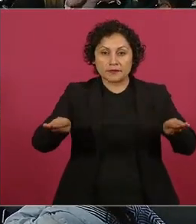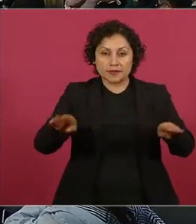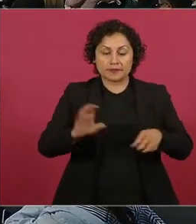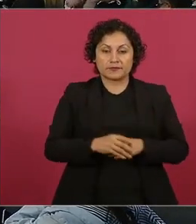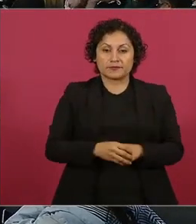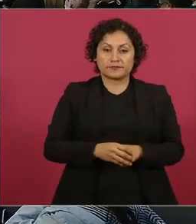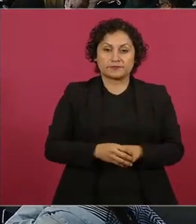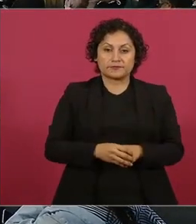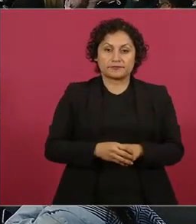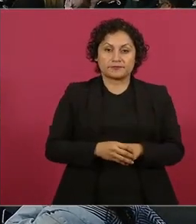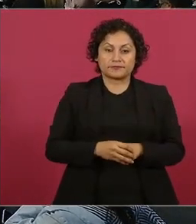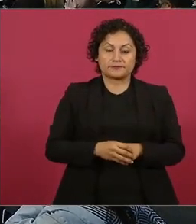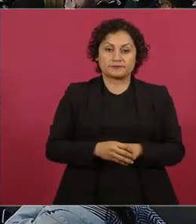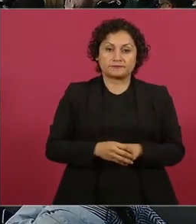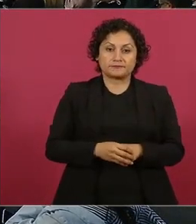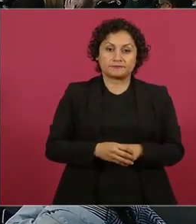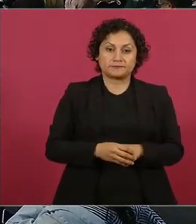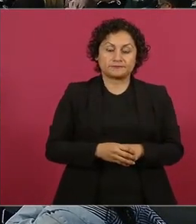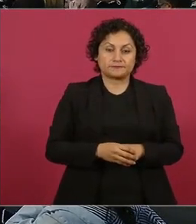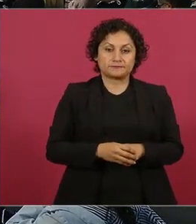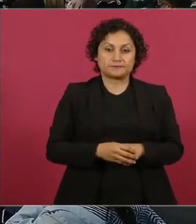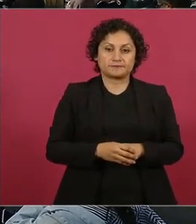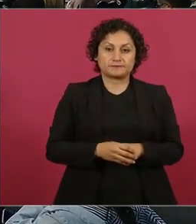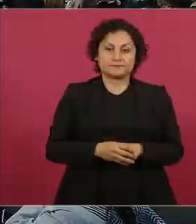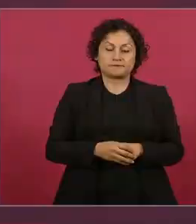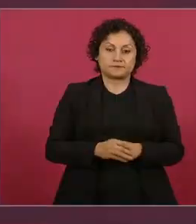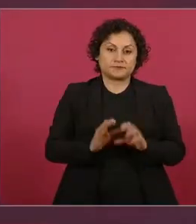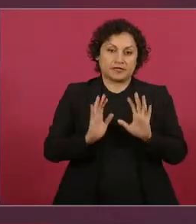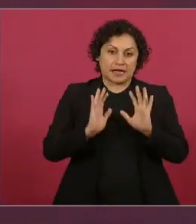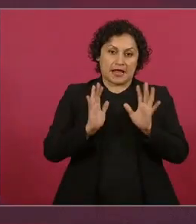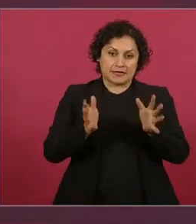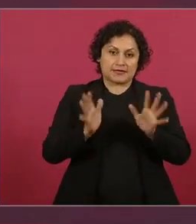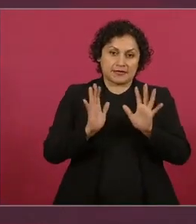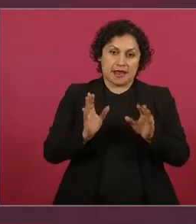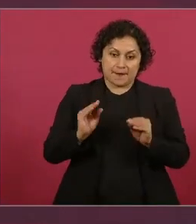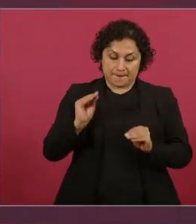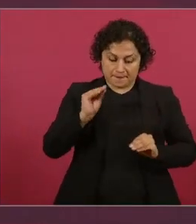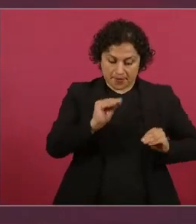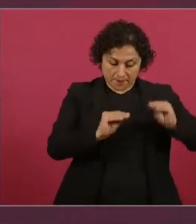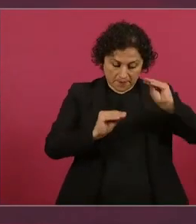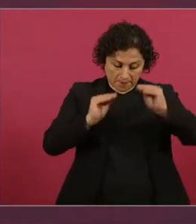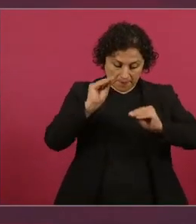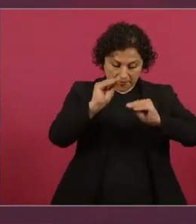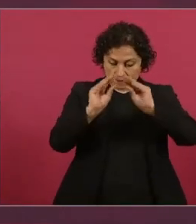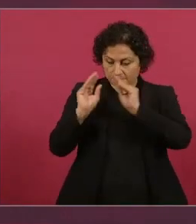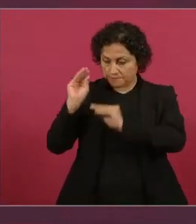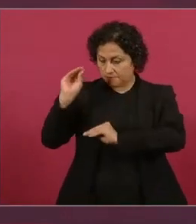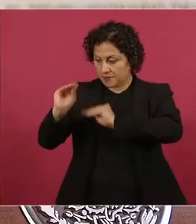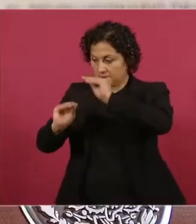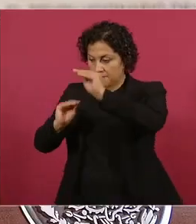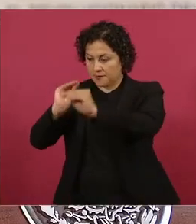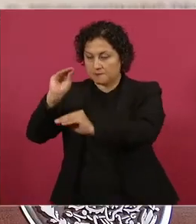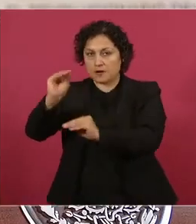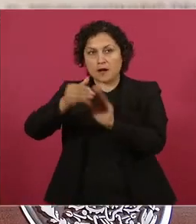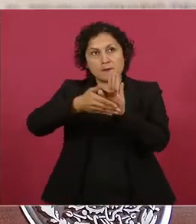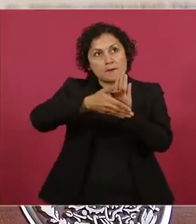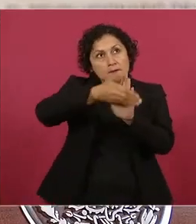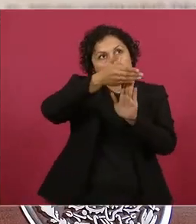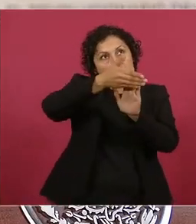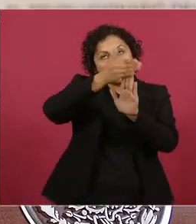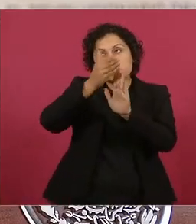Y ya estamos acomodando las piezas. Si tenemos suerte,